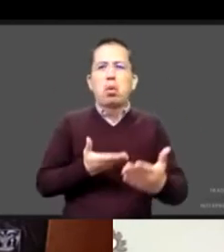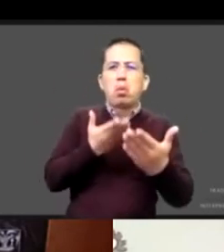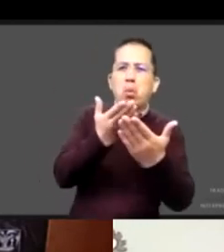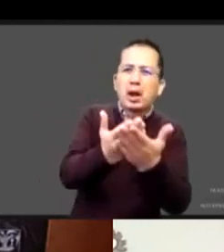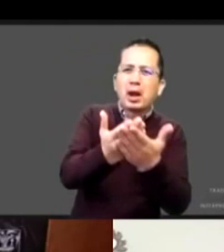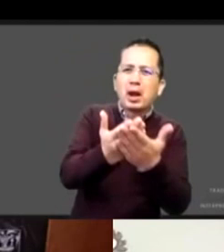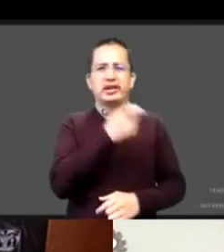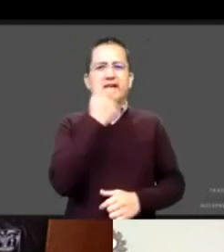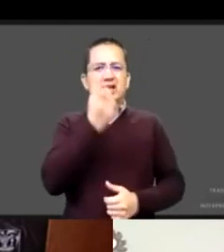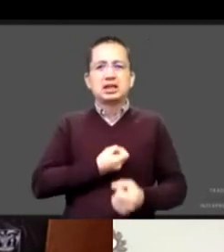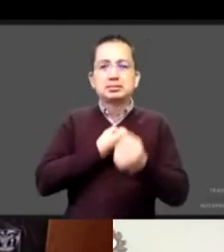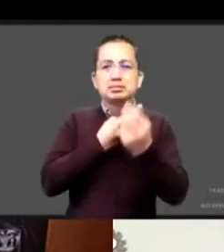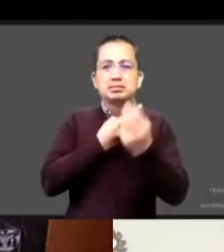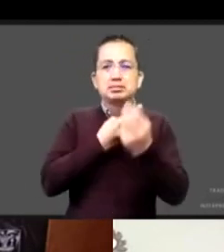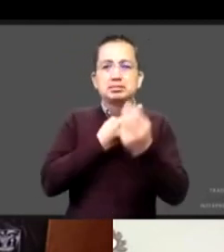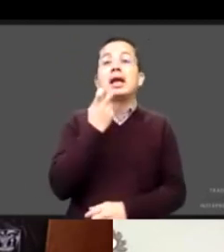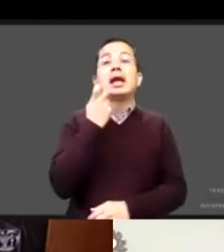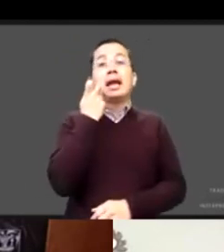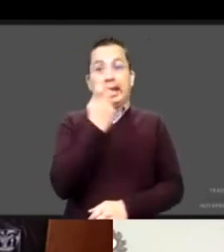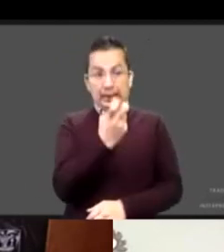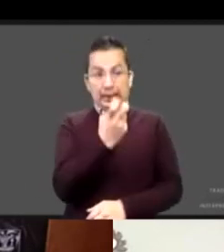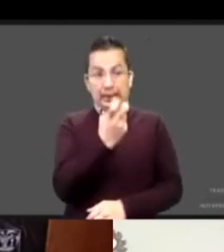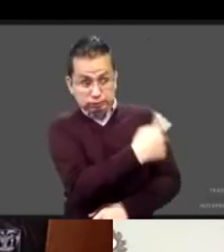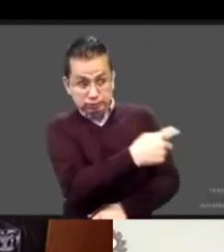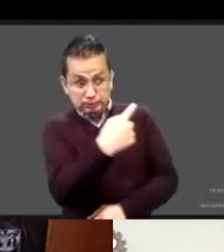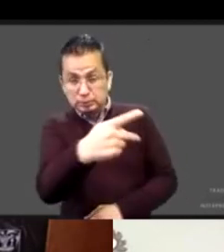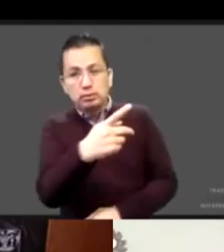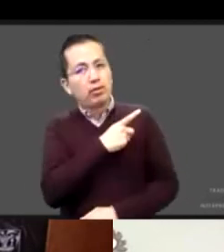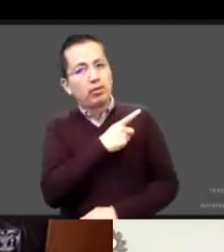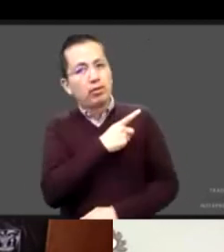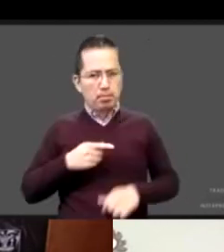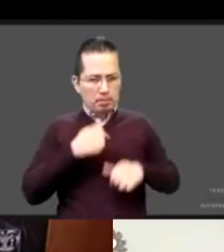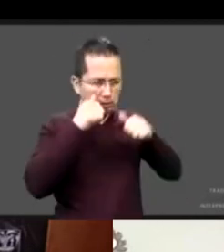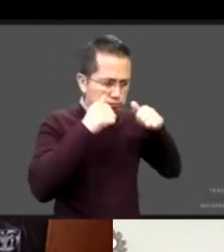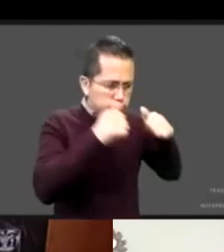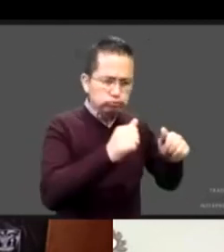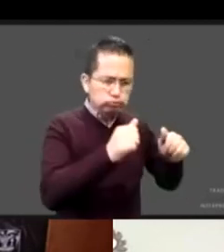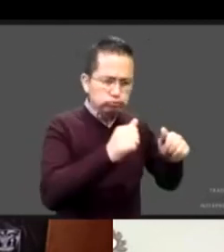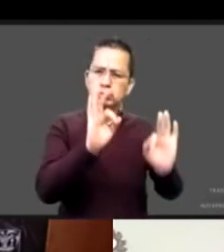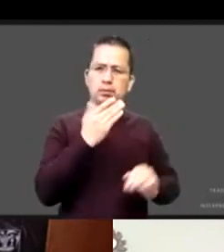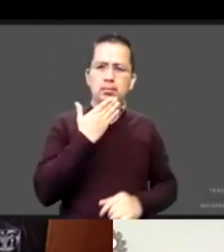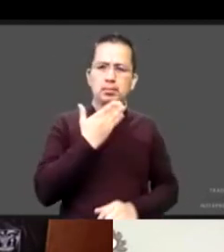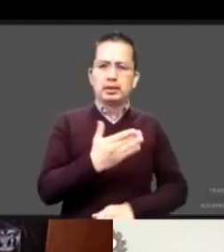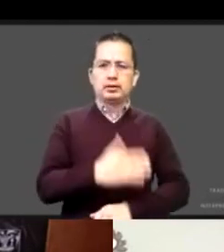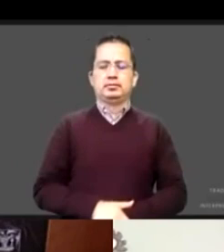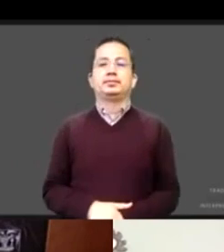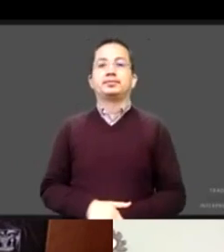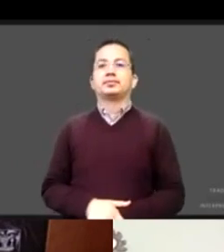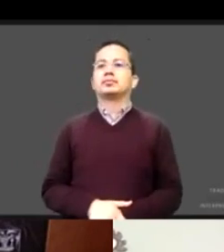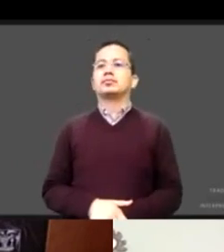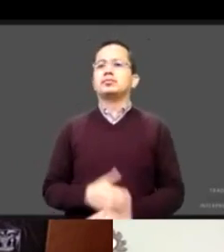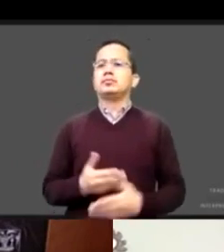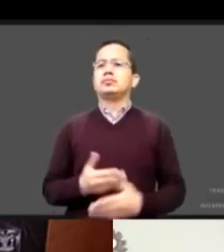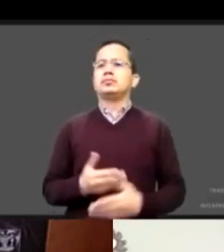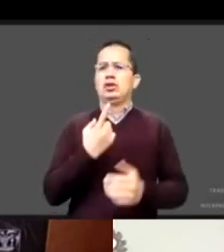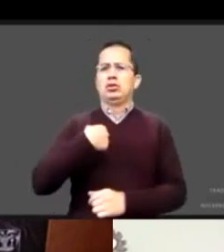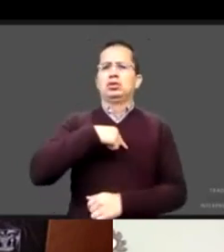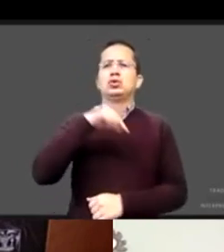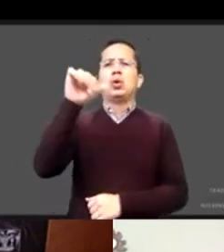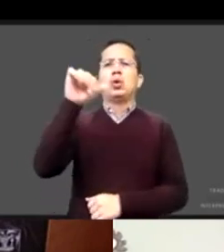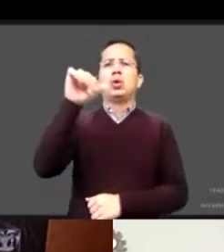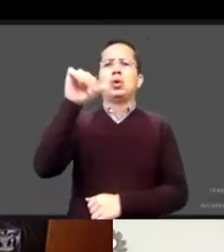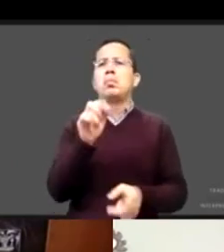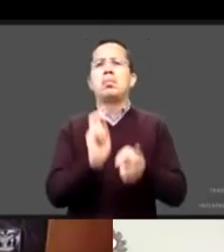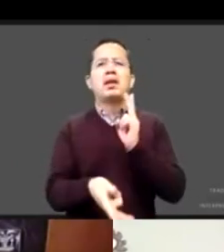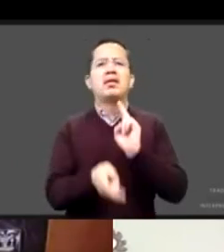debidamente escuchadas. Hoy hablaremos sobre cómo hemos involucrado a las niñas, niños, adolescentes, cómo les hemos escuchado. Hoy vamos